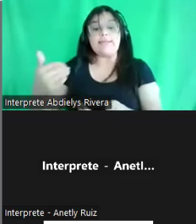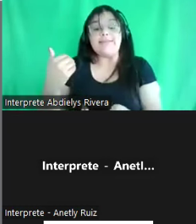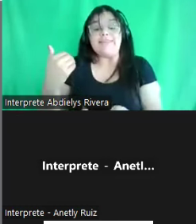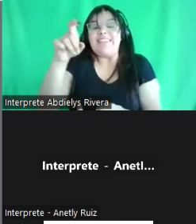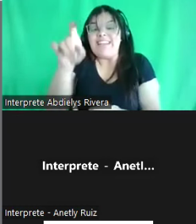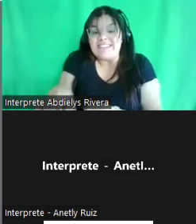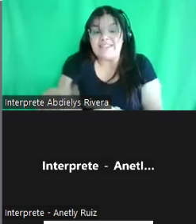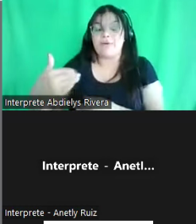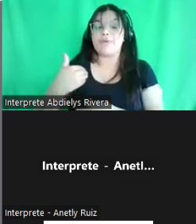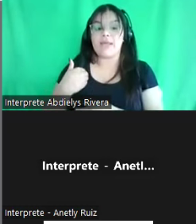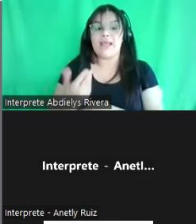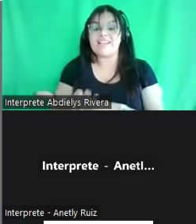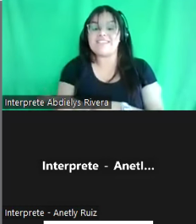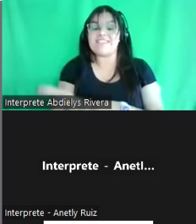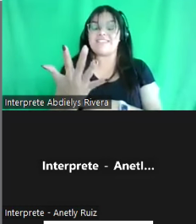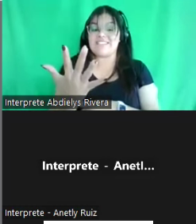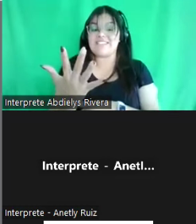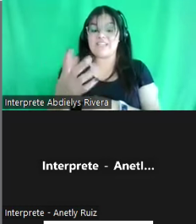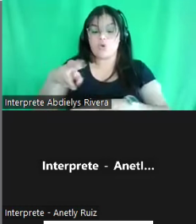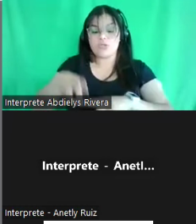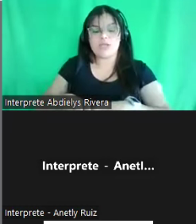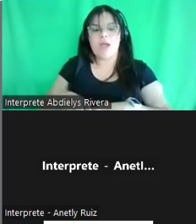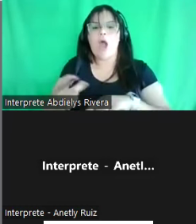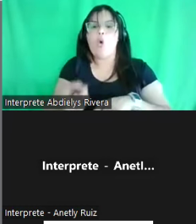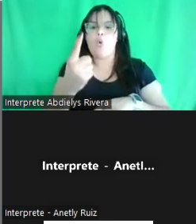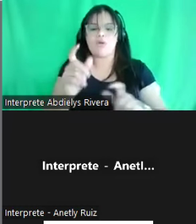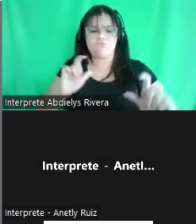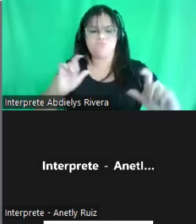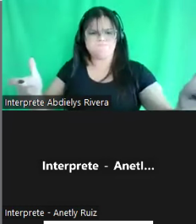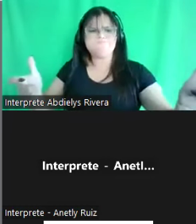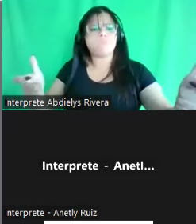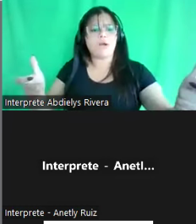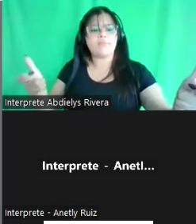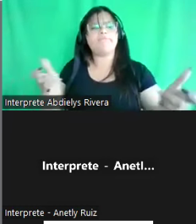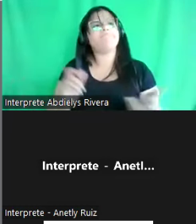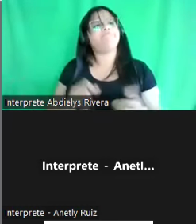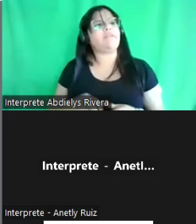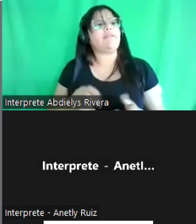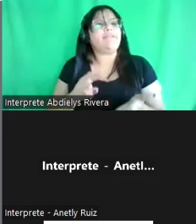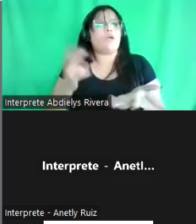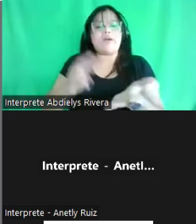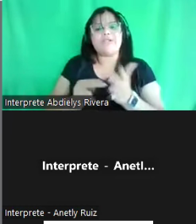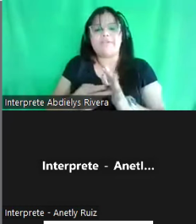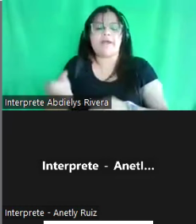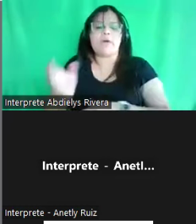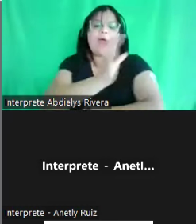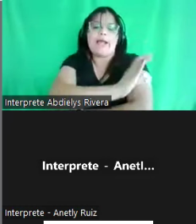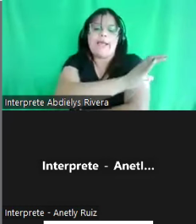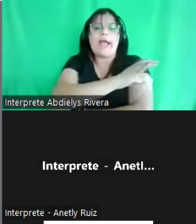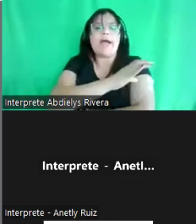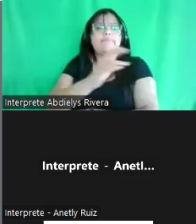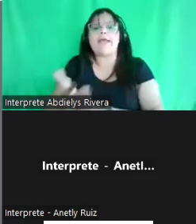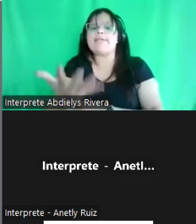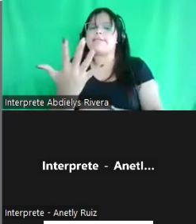por cada 5 sillas una silla bariátrica. Así que si tú tenías una, ¿verdad? Si tenías una clínica de 30 sillas, tenías que tener